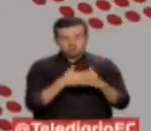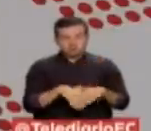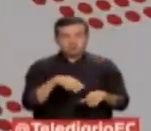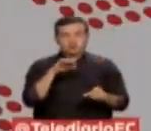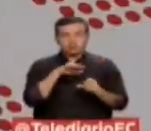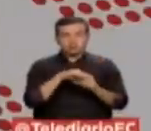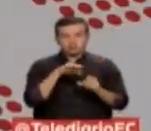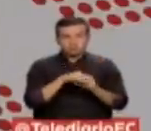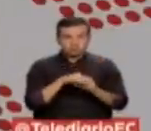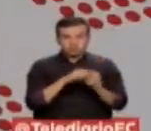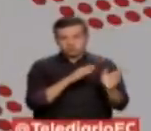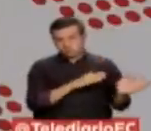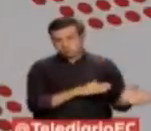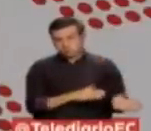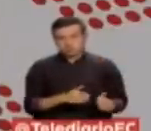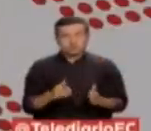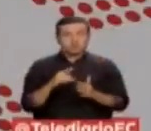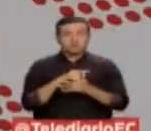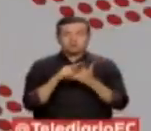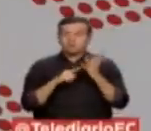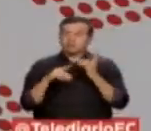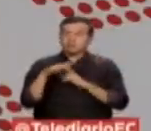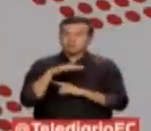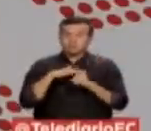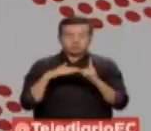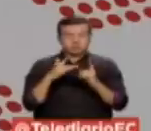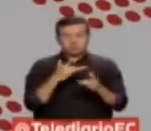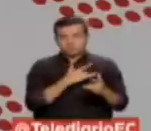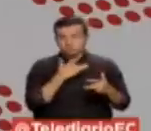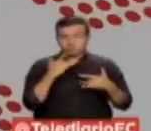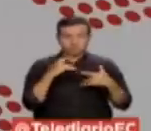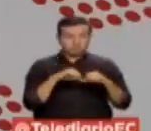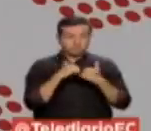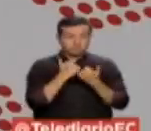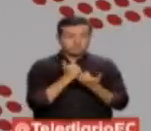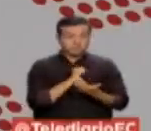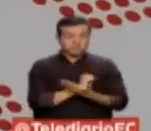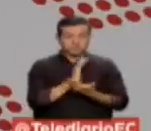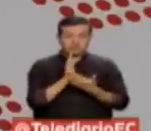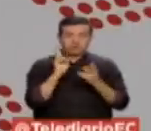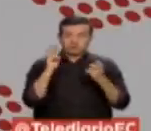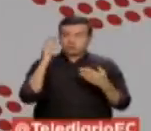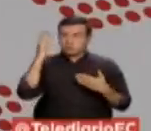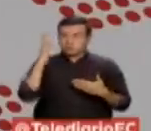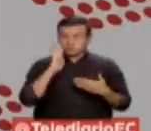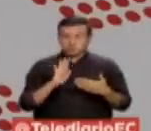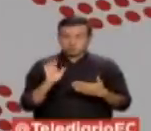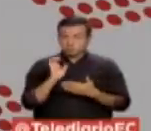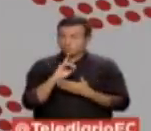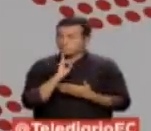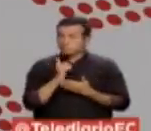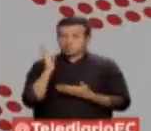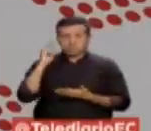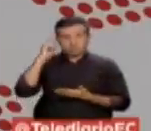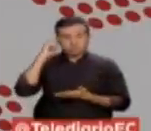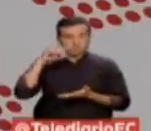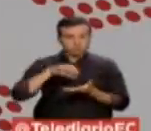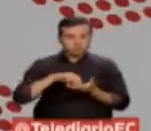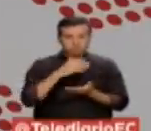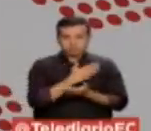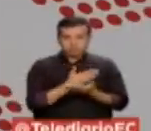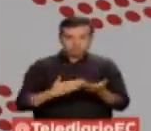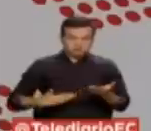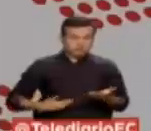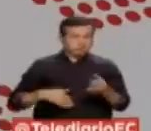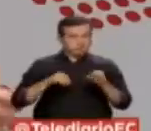elecciones seccionales esto pone otro ambiente no solo en la asamblea sino en el tema político en el país el gobierno el presidente